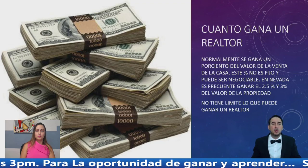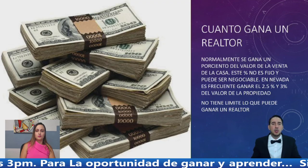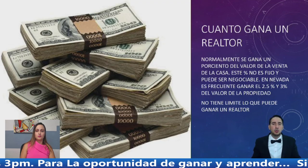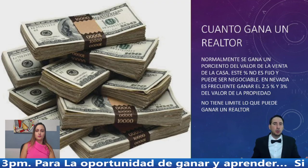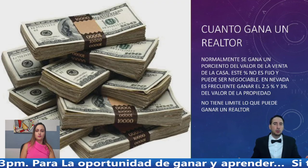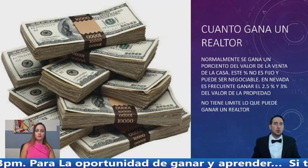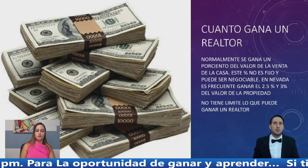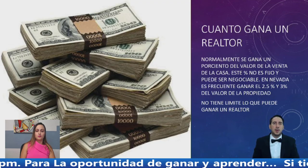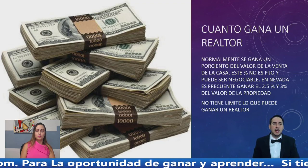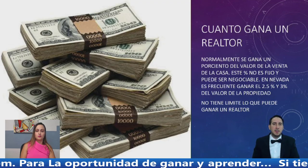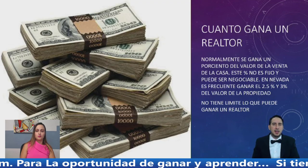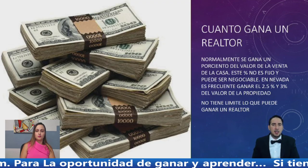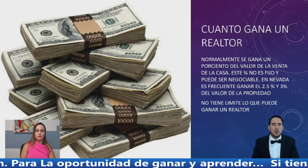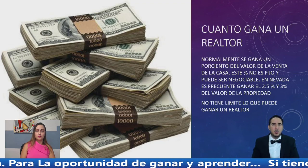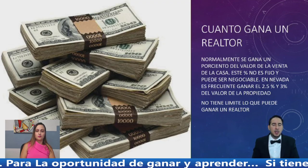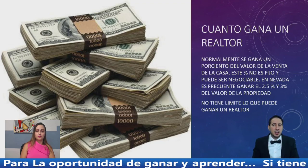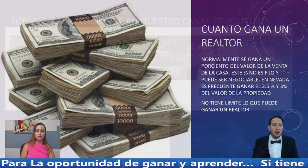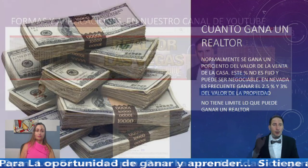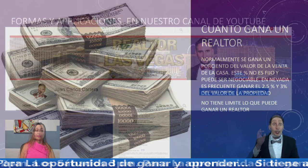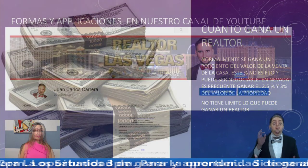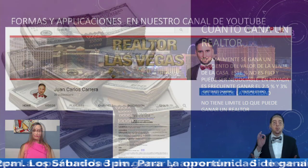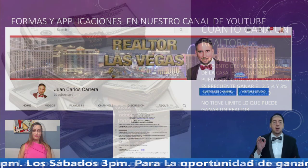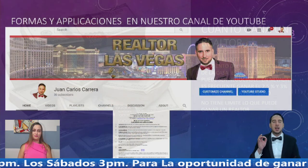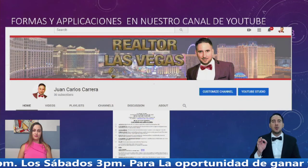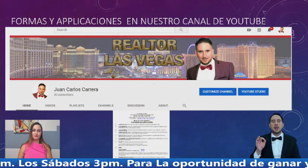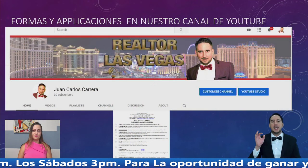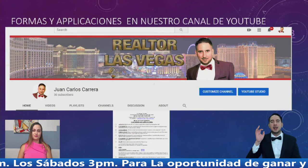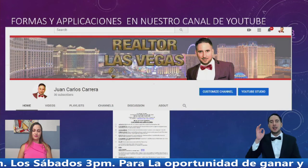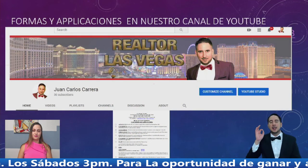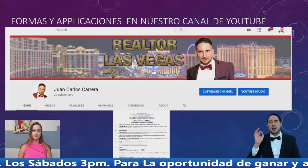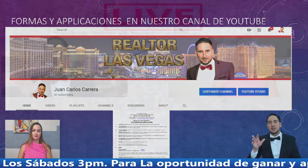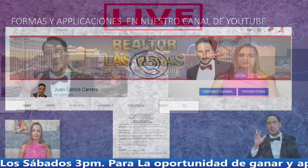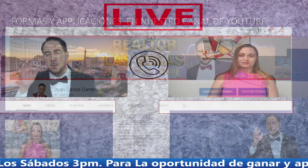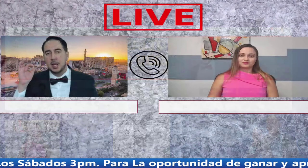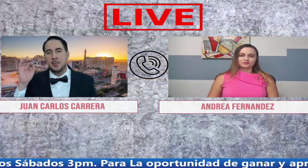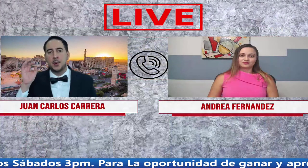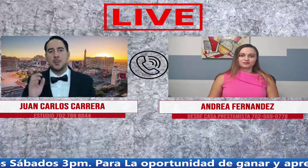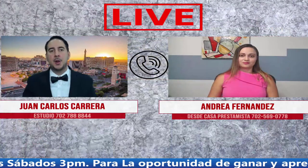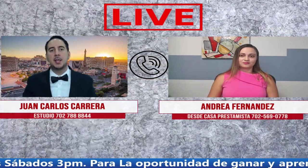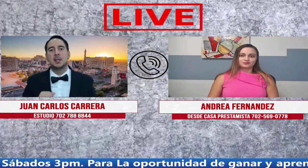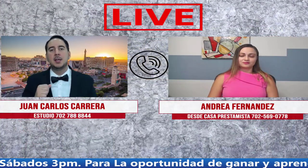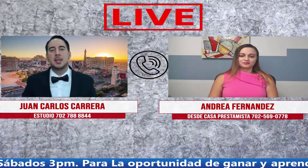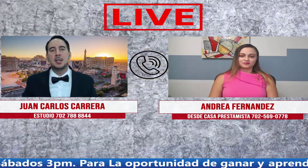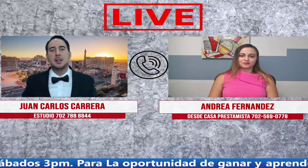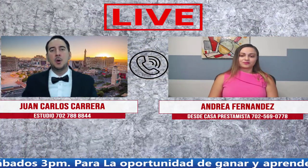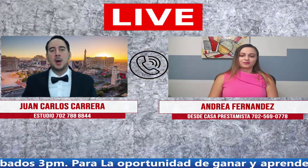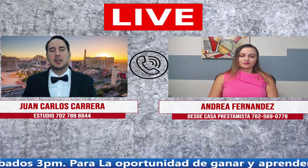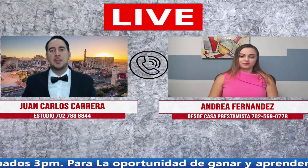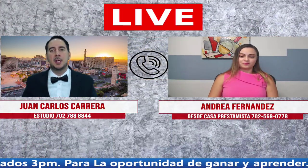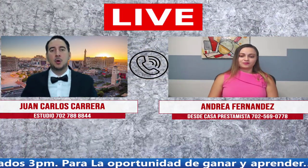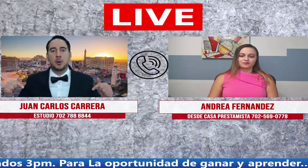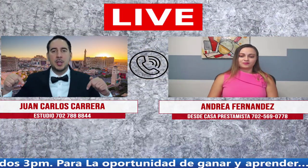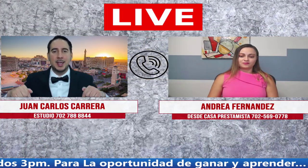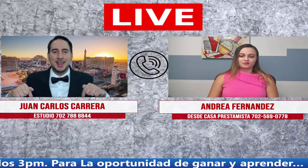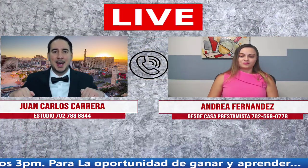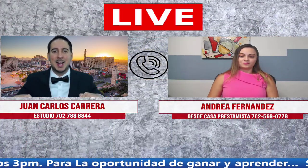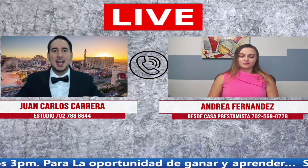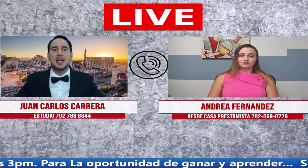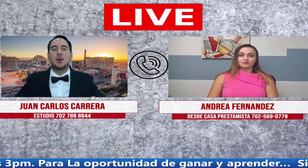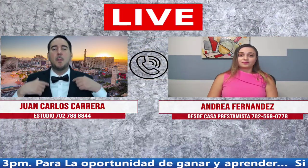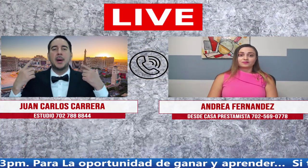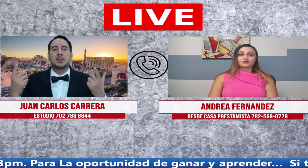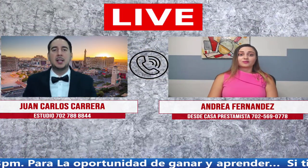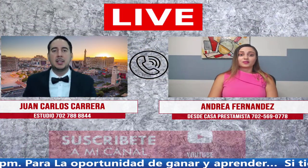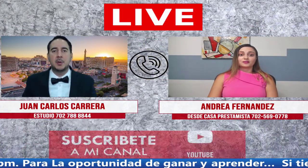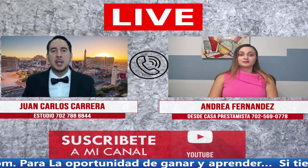ganar más que un doctor, puede ganar más que un ingeniero, Juan Carlos Carrera, Real Tolas Vegas, pone por ahí y nos va a estar viendo, recuerde darle